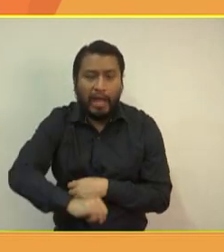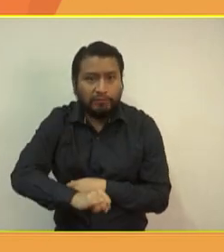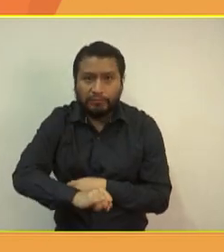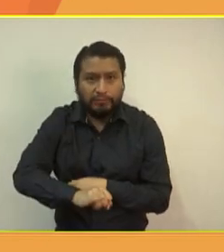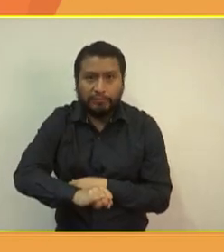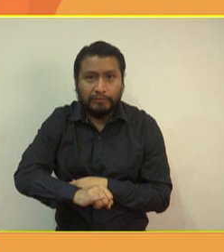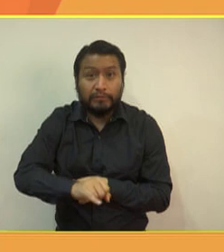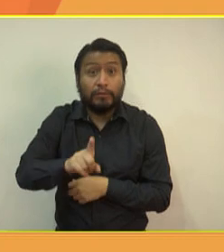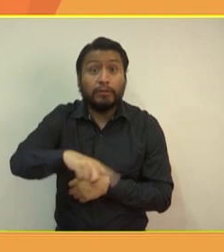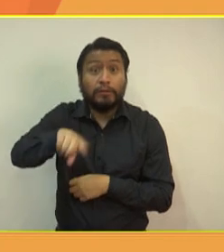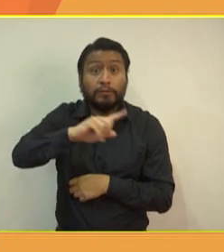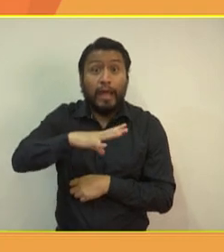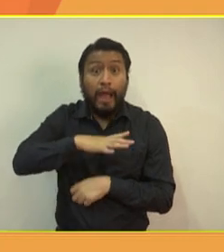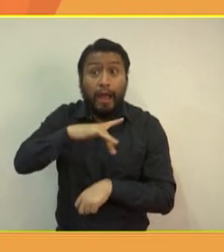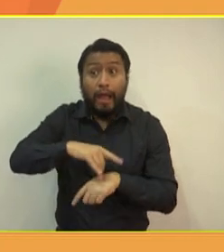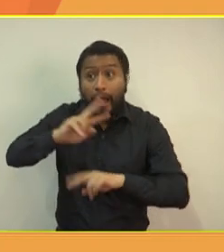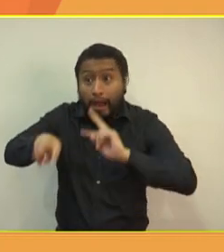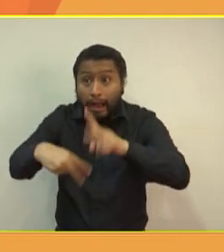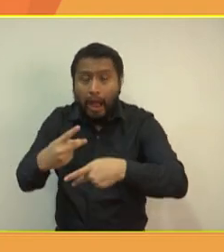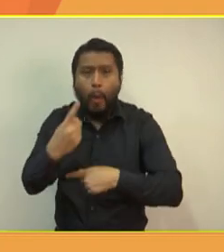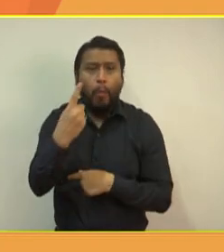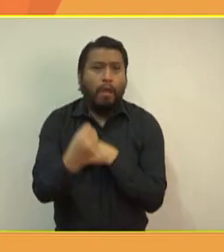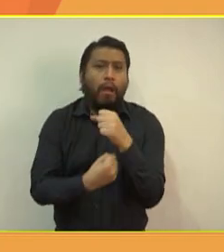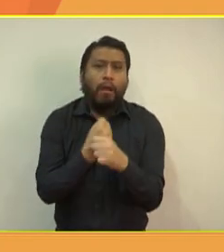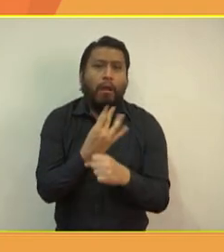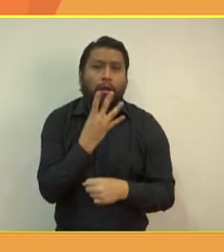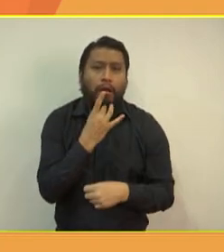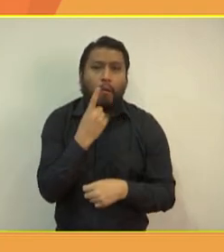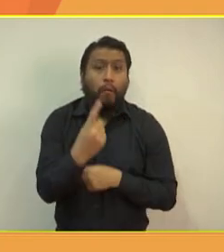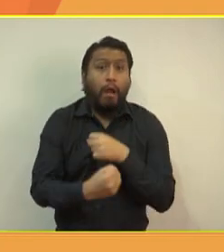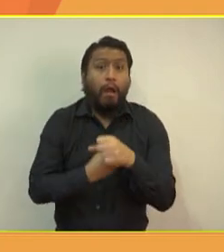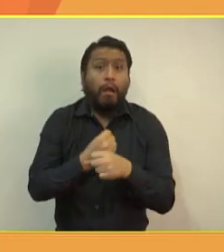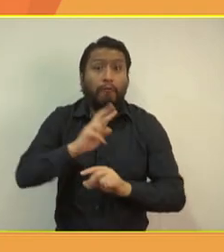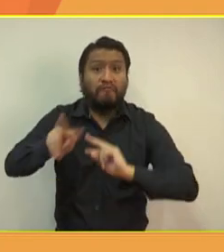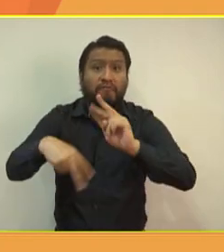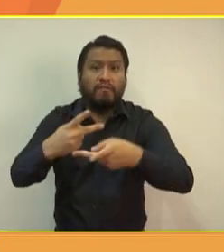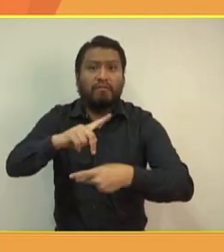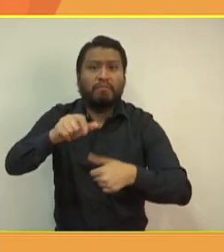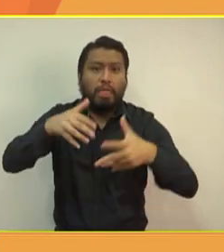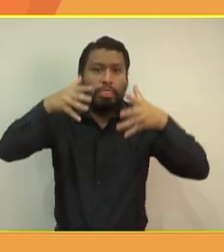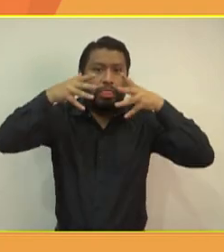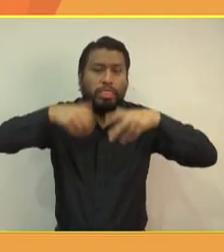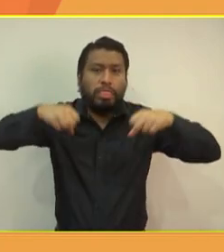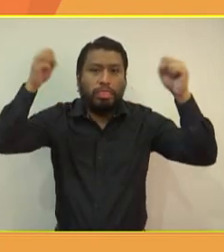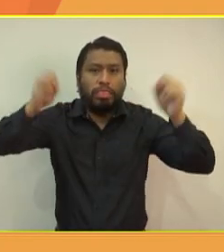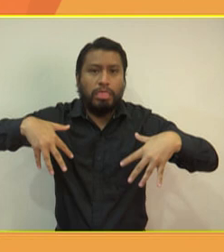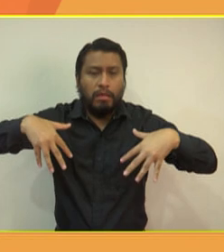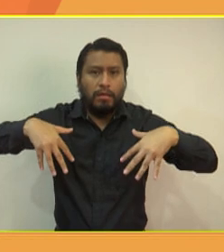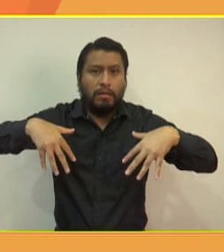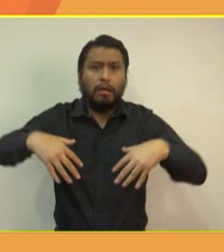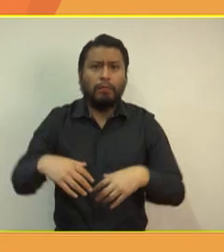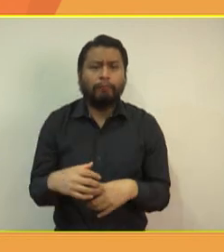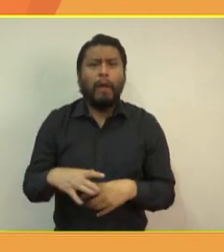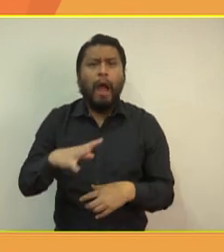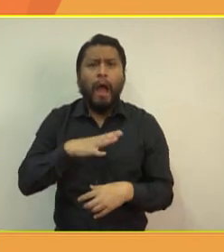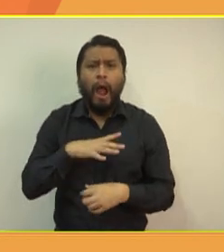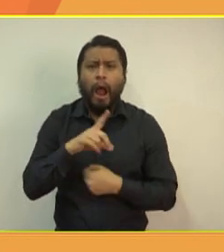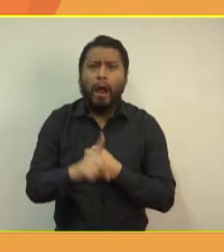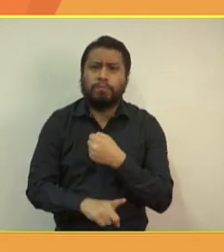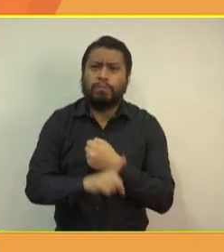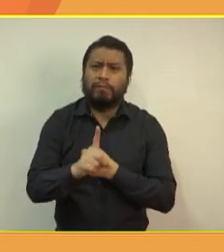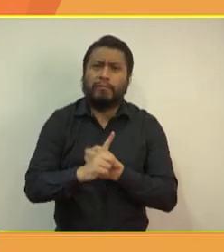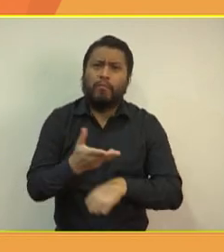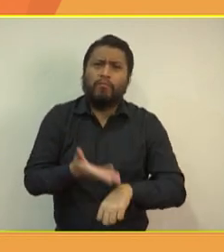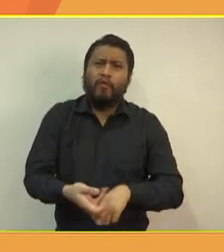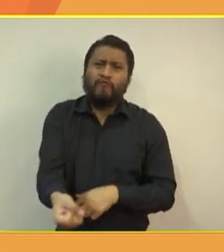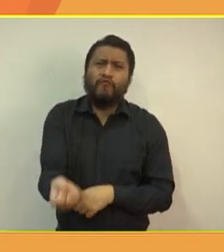duran solamente un año? Cursan su primer año y deciden dejar de ir. Y eso es porque hay un problema muy, muy grande respecto a